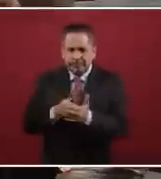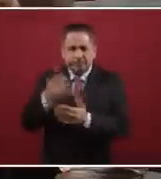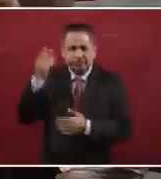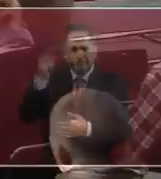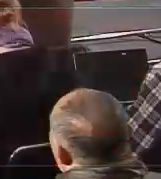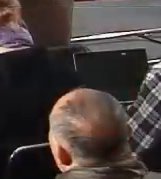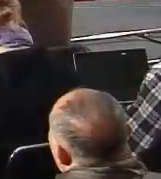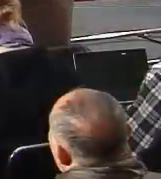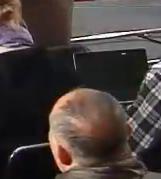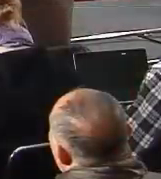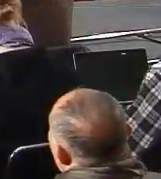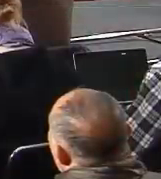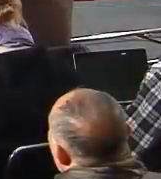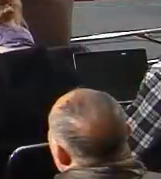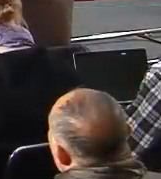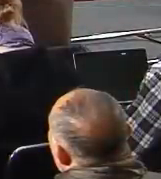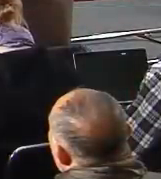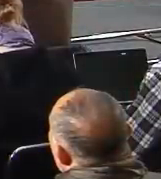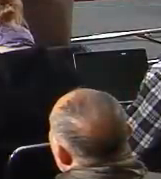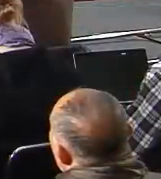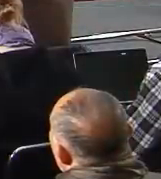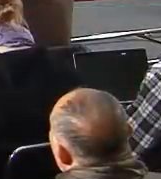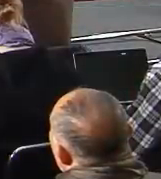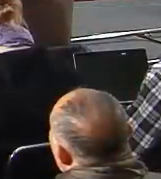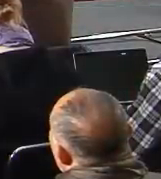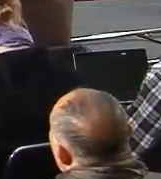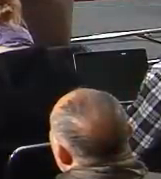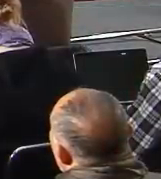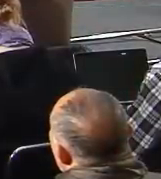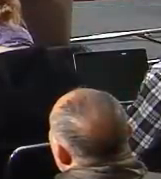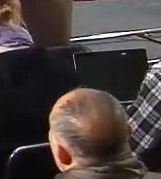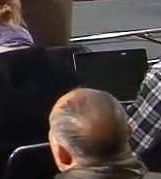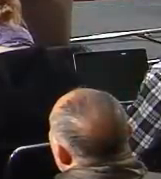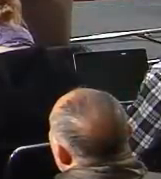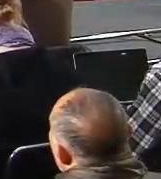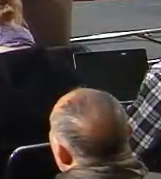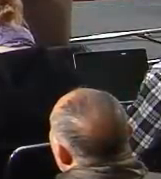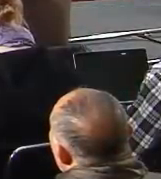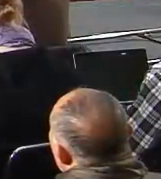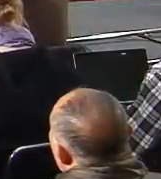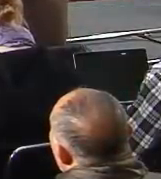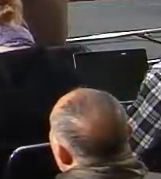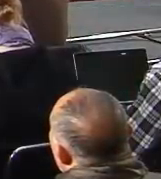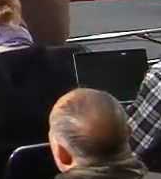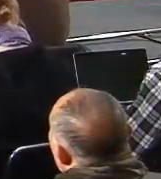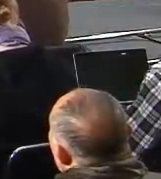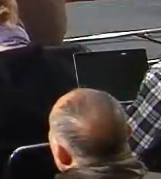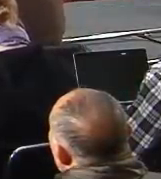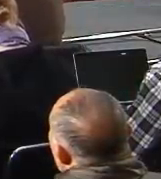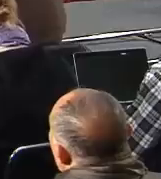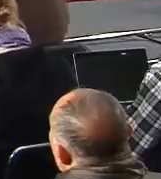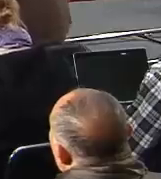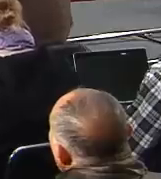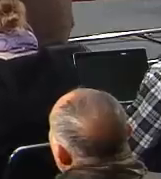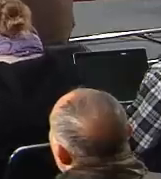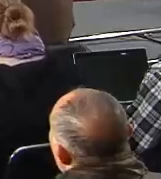10,000 becas a estudiantes de doctorado del CONACYT,